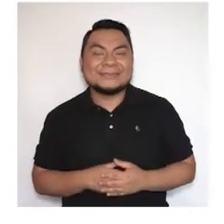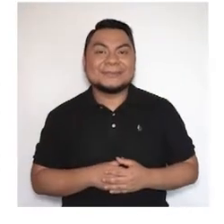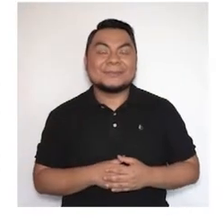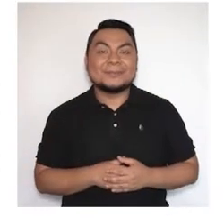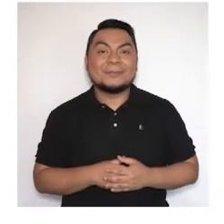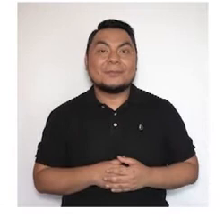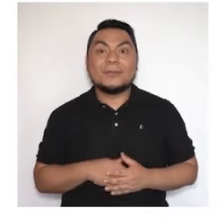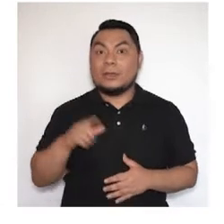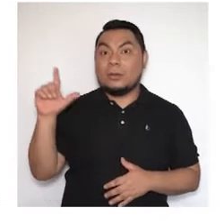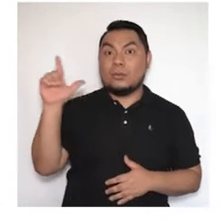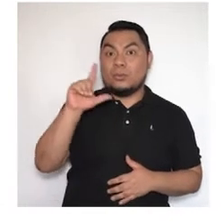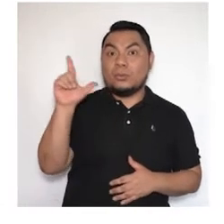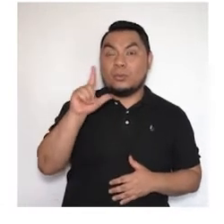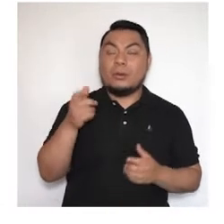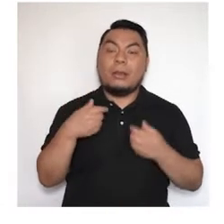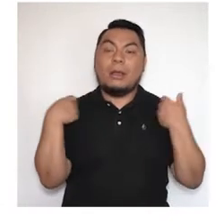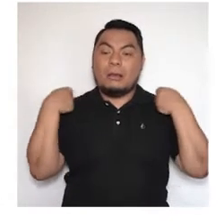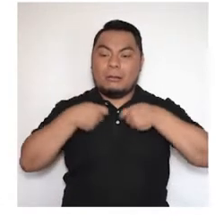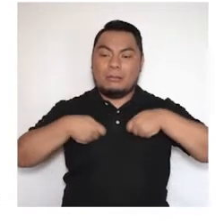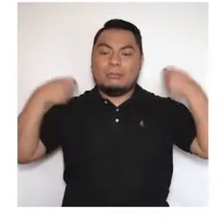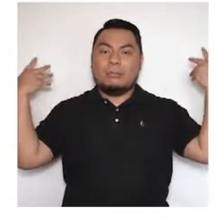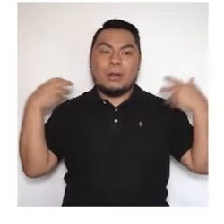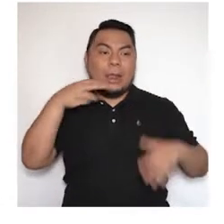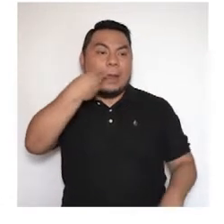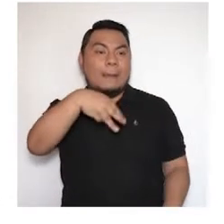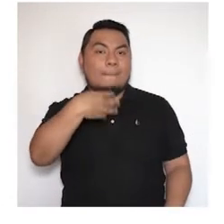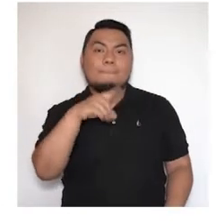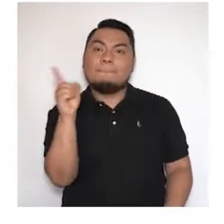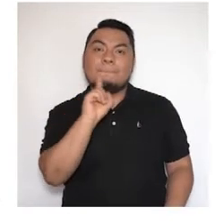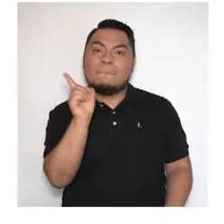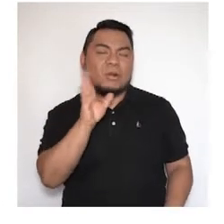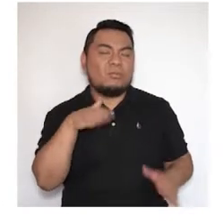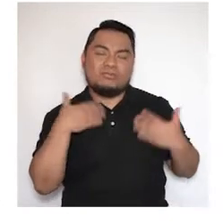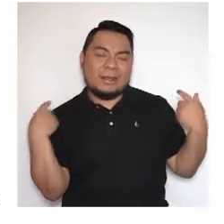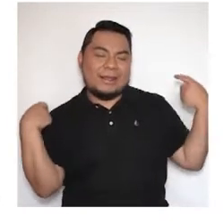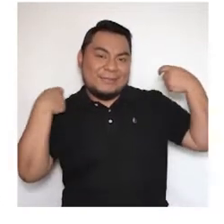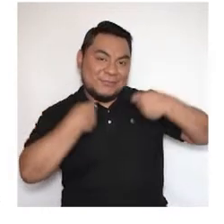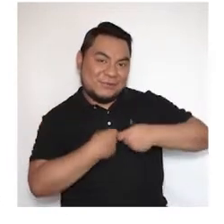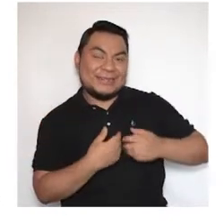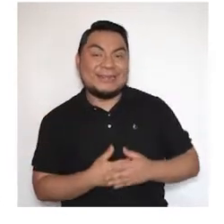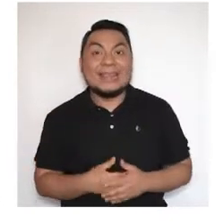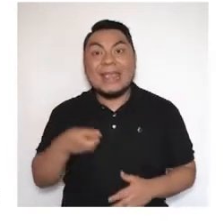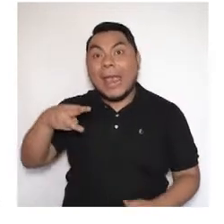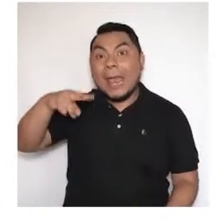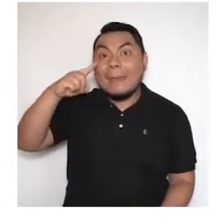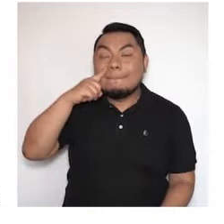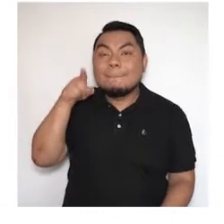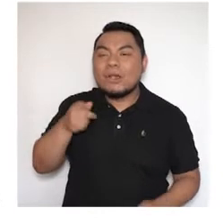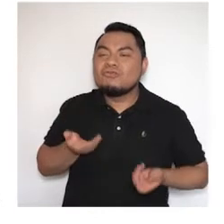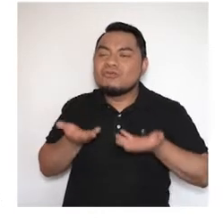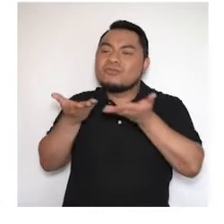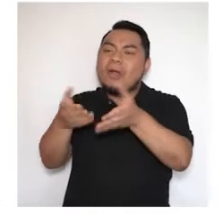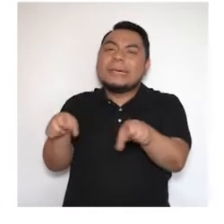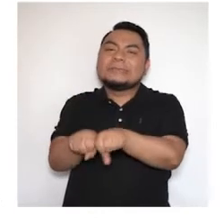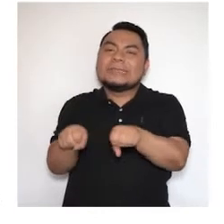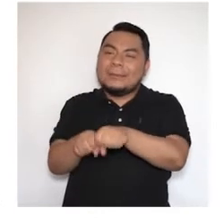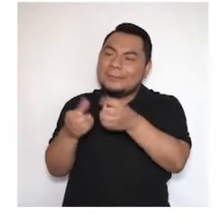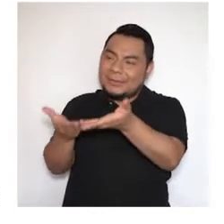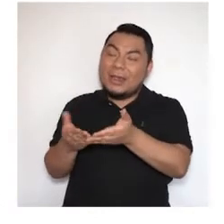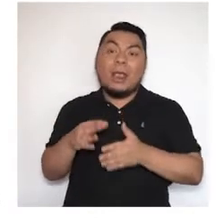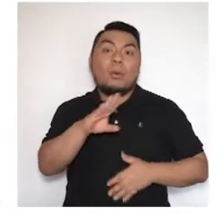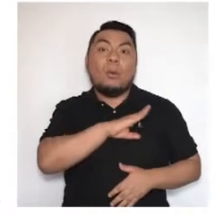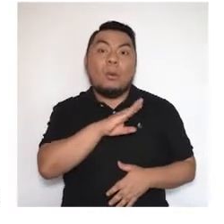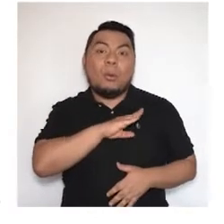Al lunes le quito la capa, que al martes no se la pude poner. Al miércoles le doy los zapatos, que